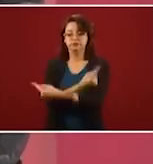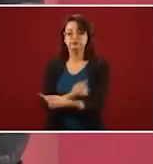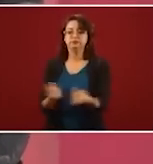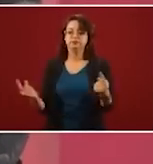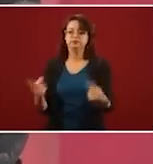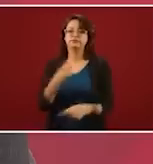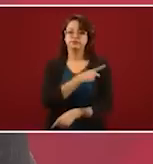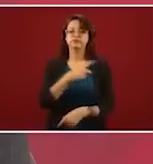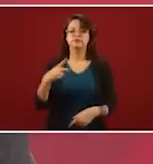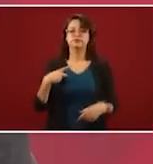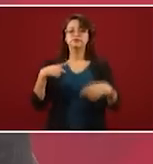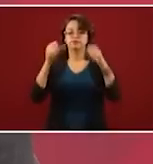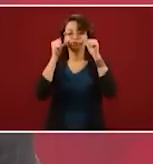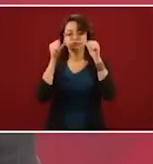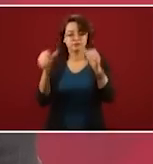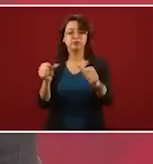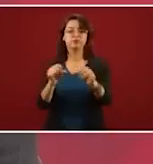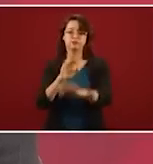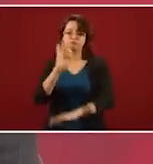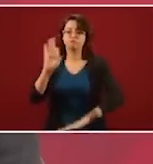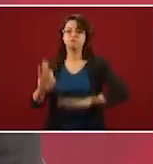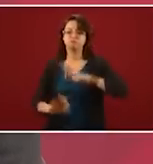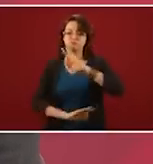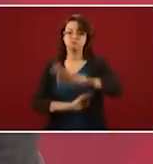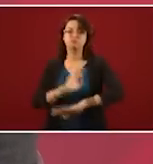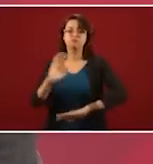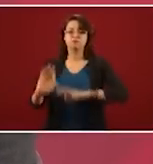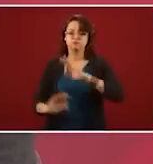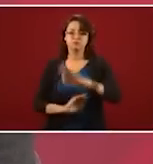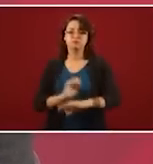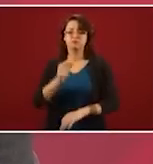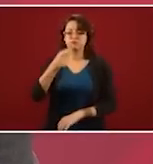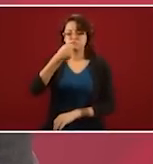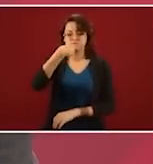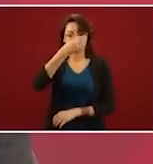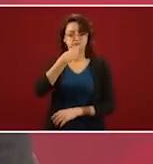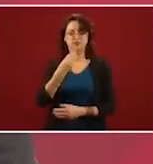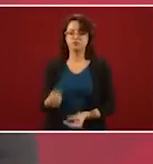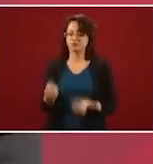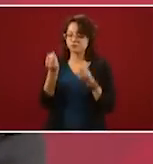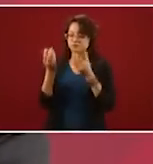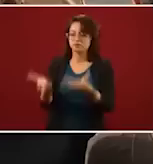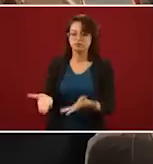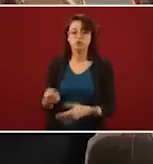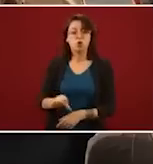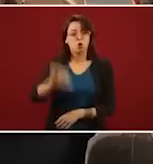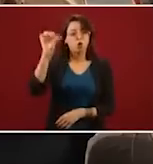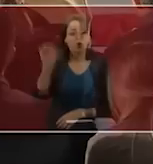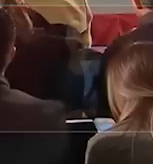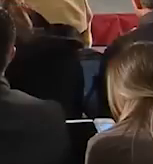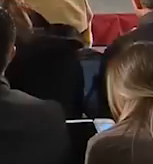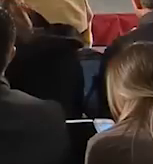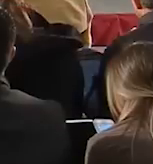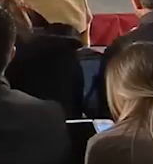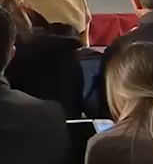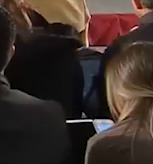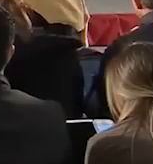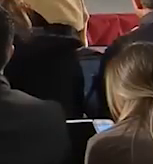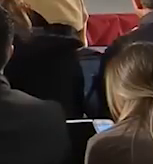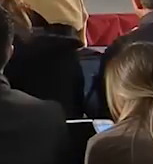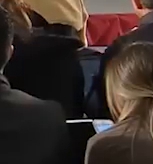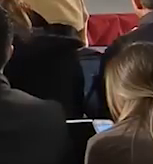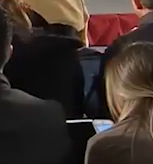¿sí?, tengan la atención, tengan los medicamentos. En otros hospitales